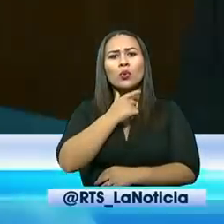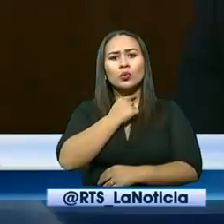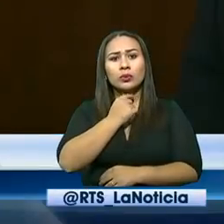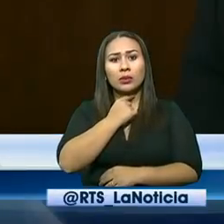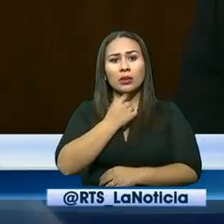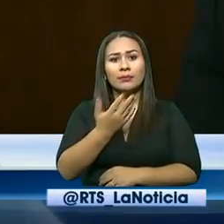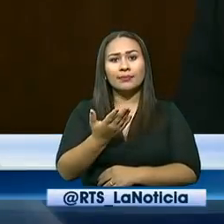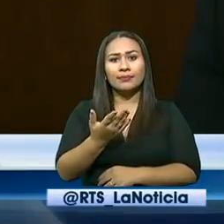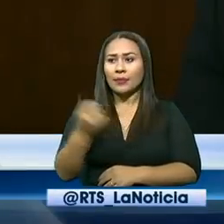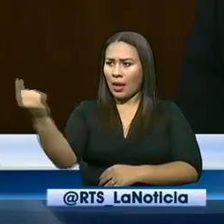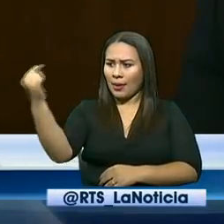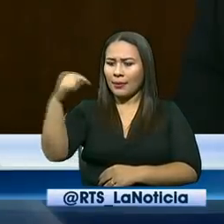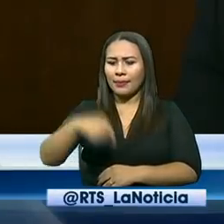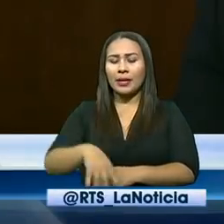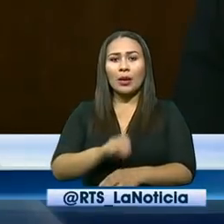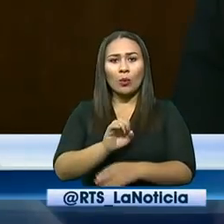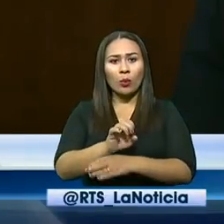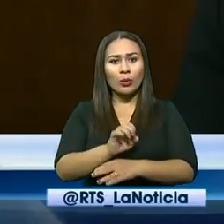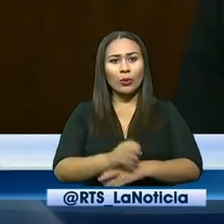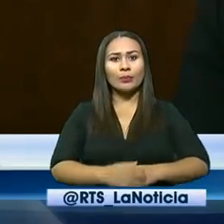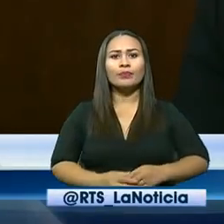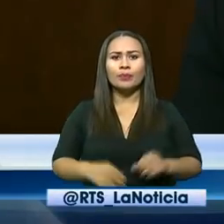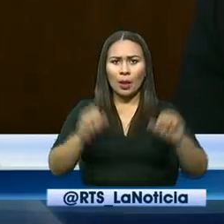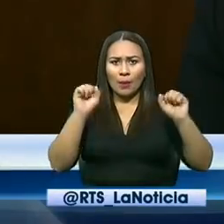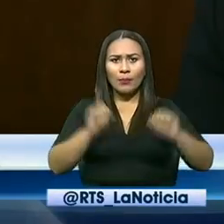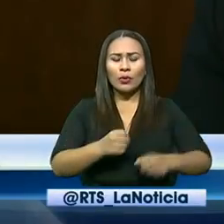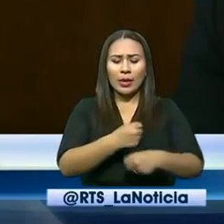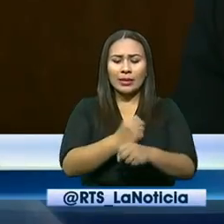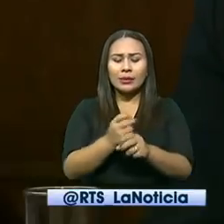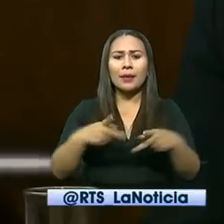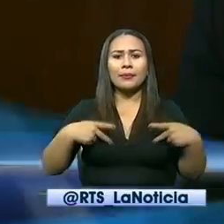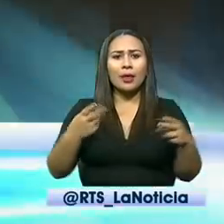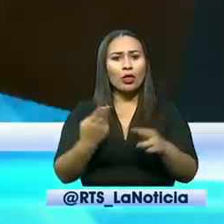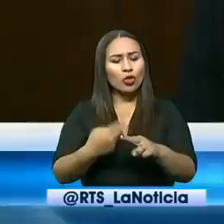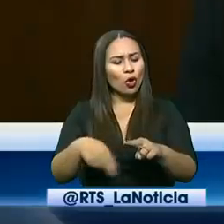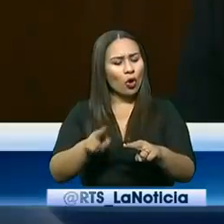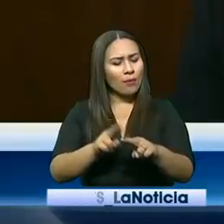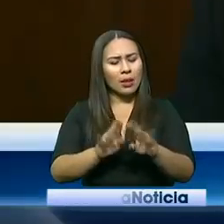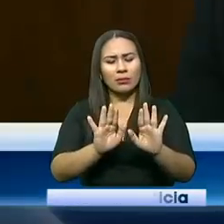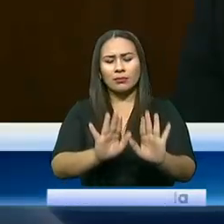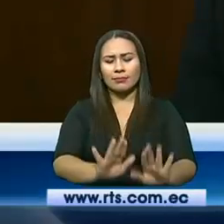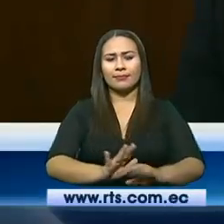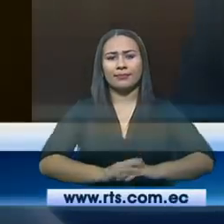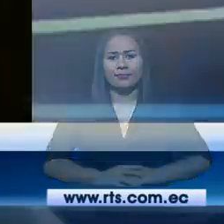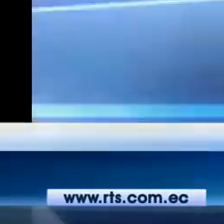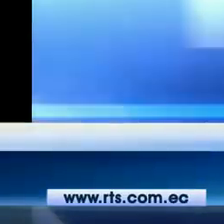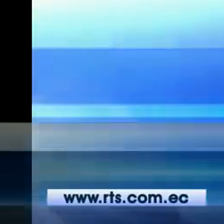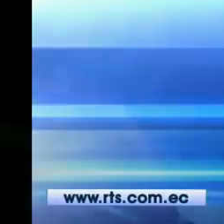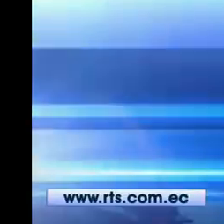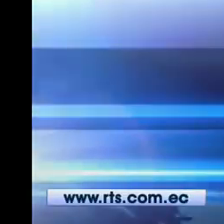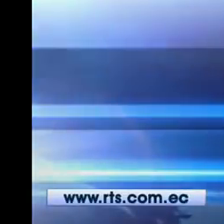ella retorne a nuestro país y pueda hacer una vida normal como corresponde.